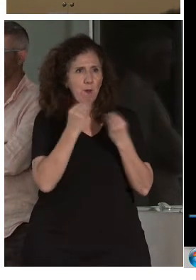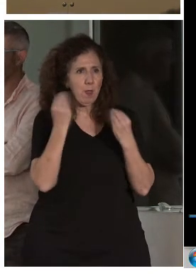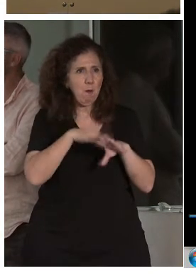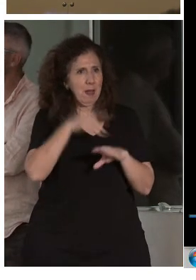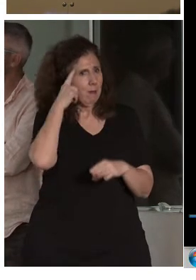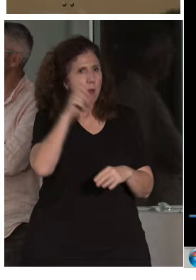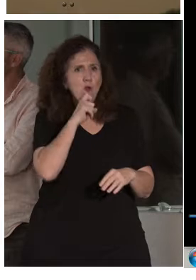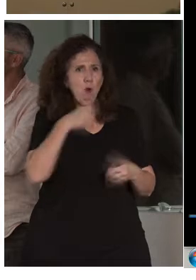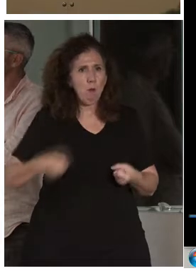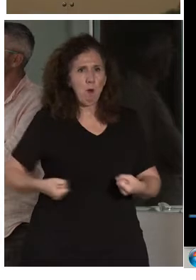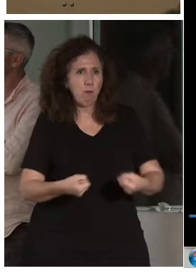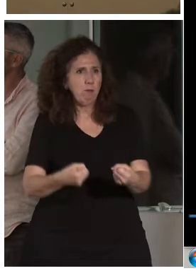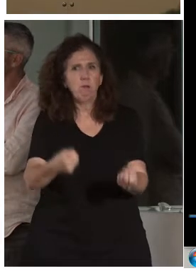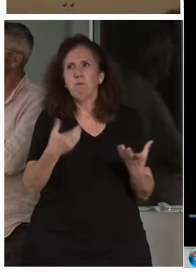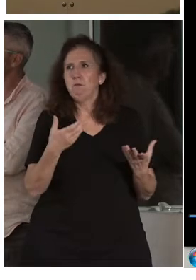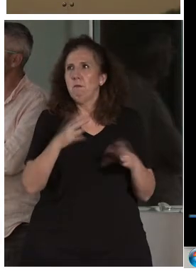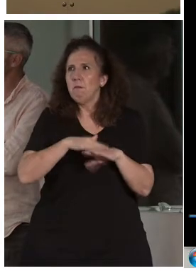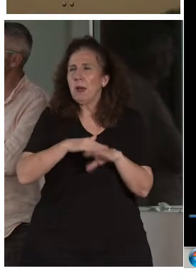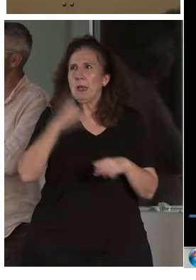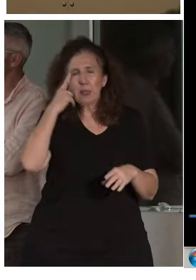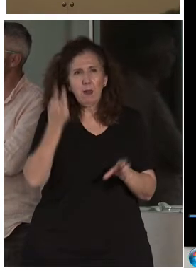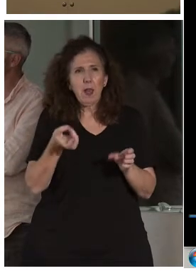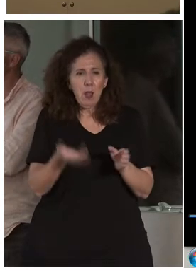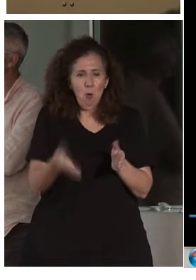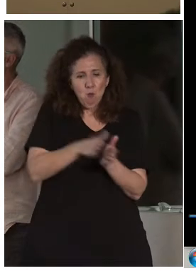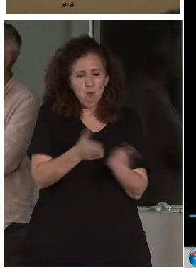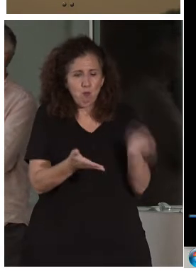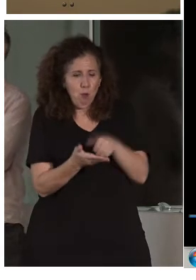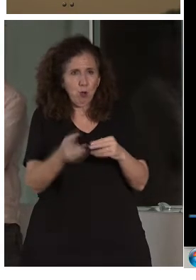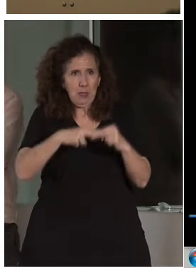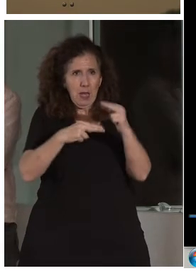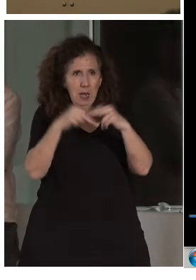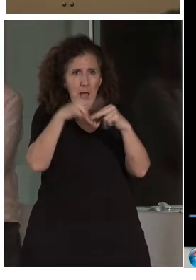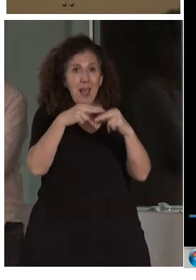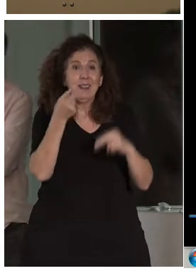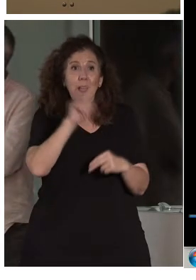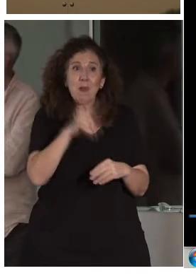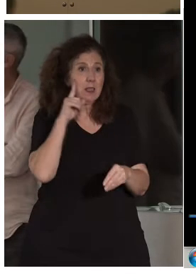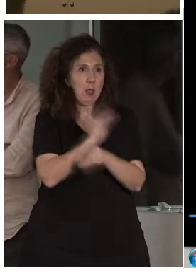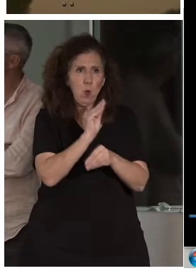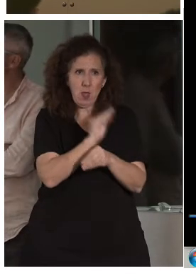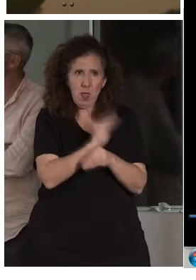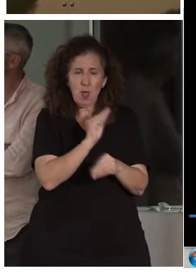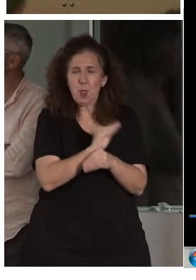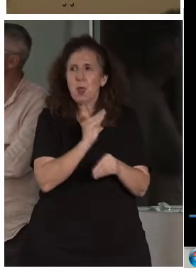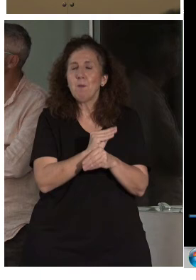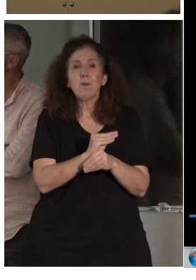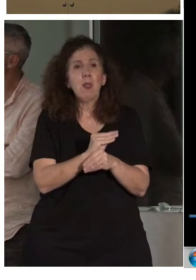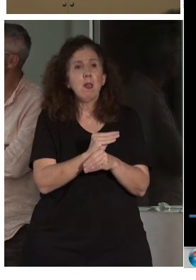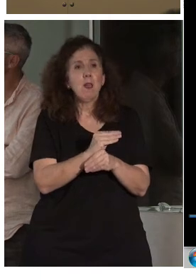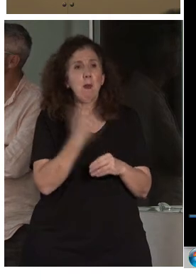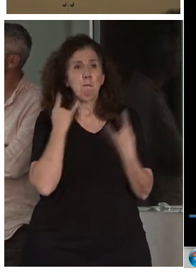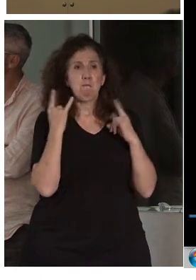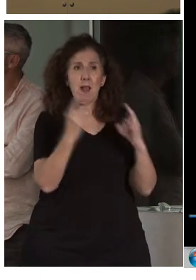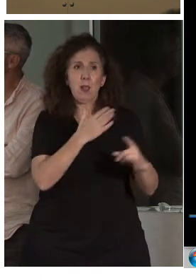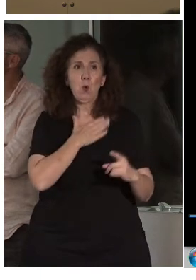conducción. Unas pinceladas, empezamos a saber montarla, condiciones de seguridad. Garajonay cuenta con dos Yolet y cualquiera de sus